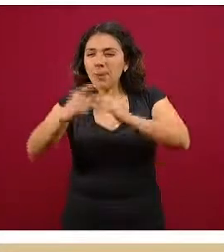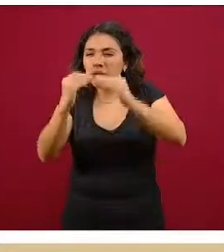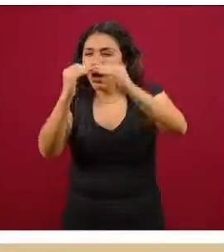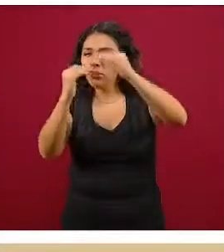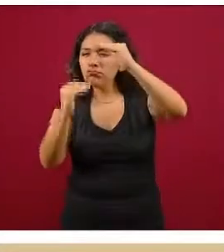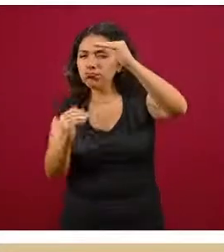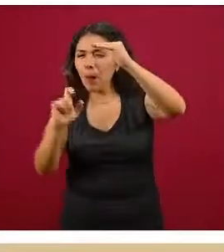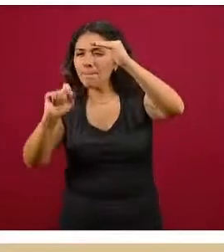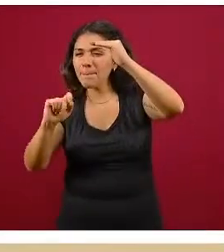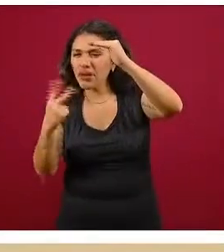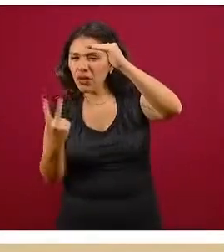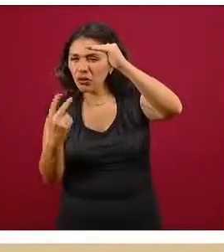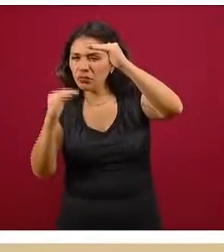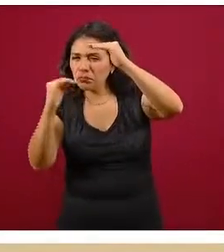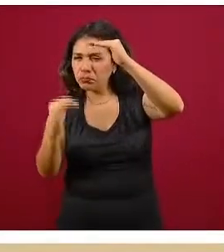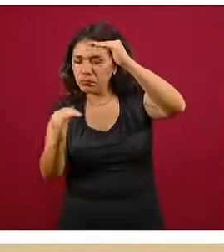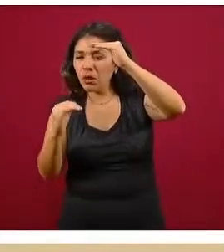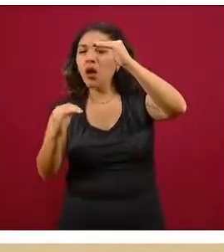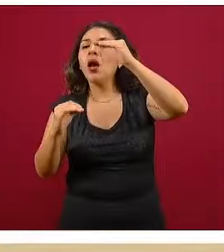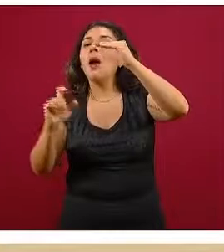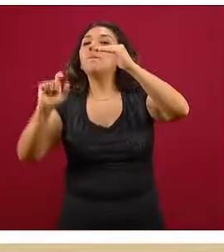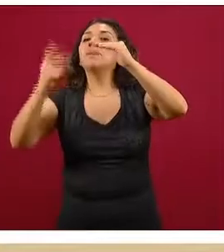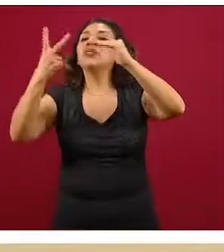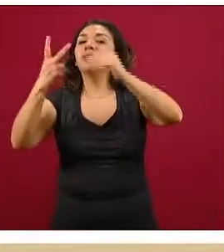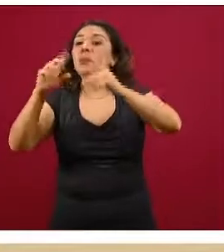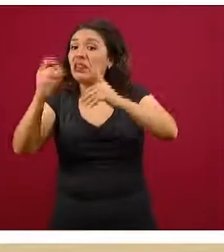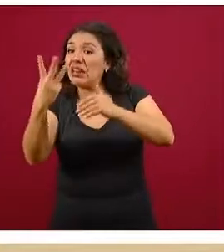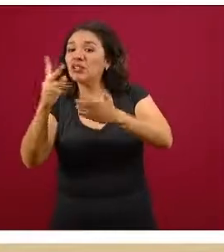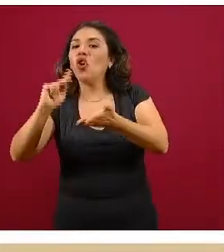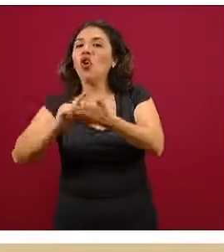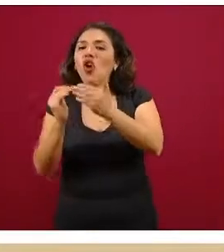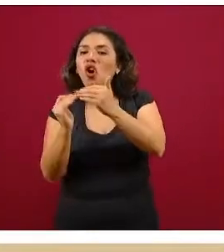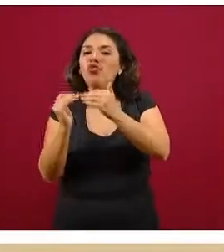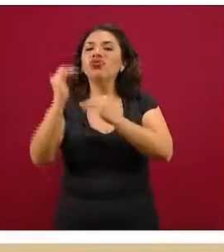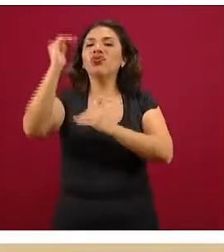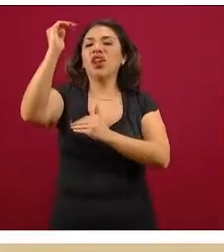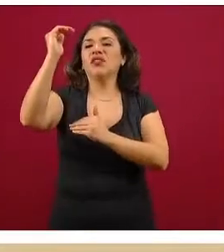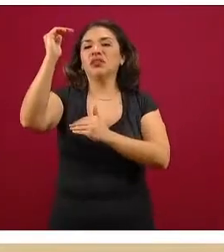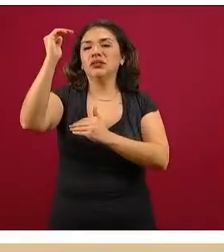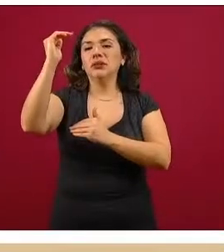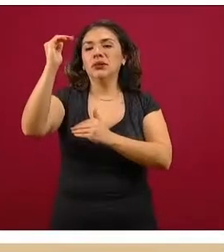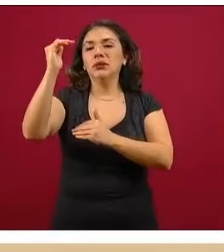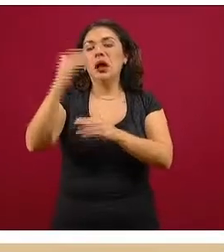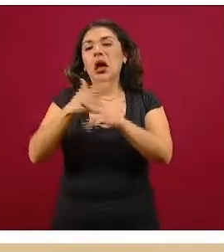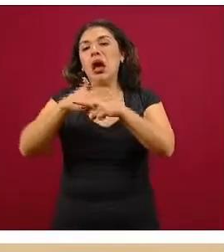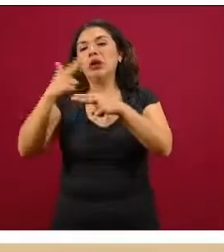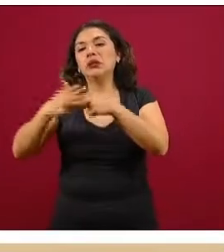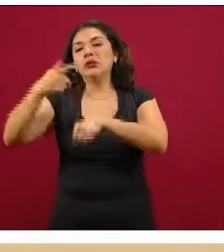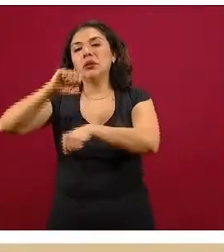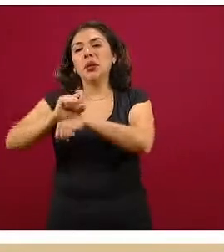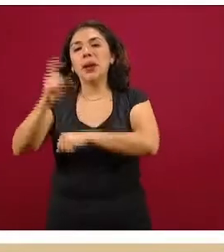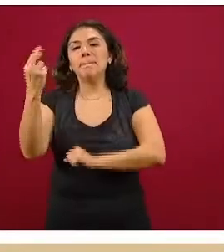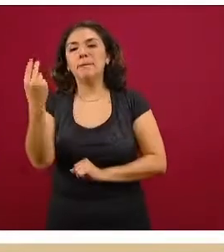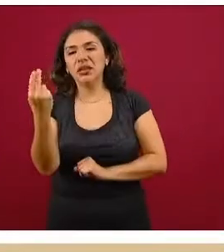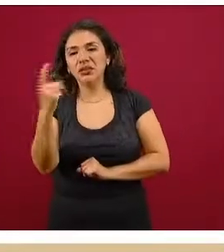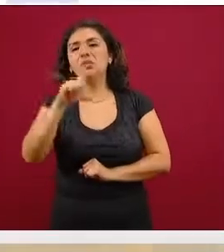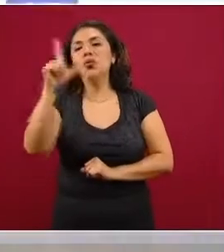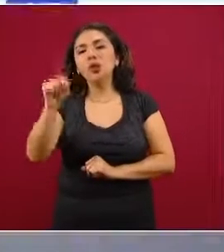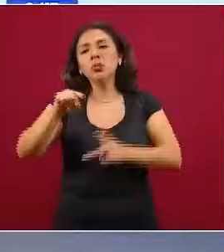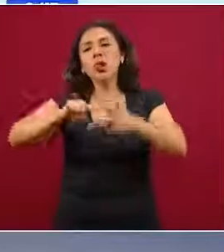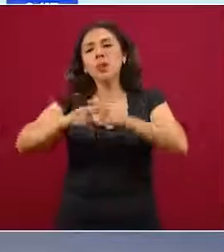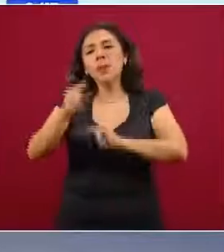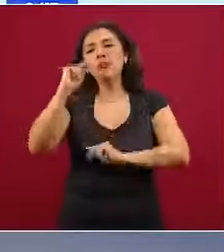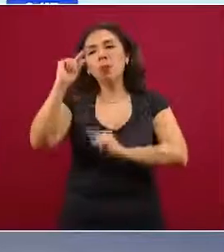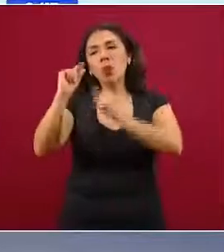la 22 y nuevamente con un incremento que llega hasta la semana 25 y que luego va a una